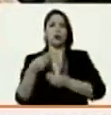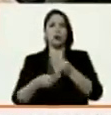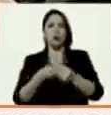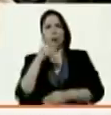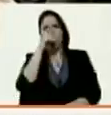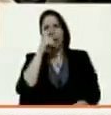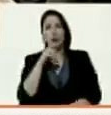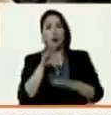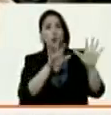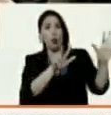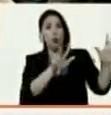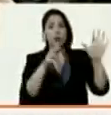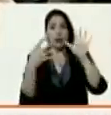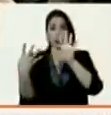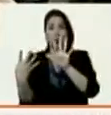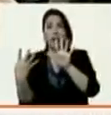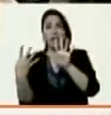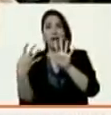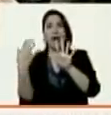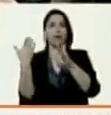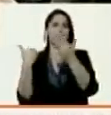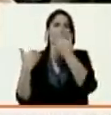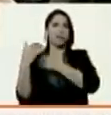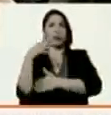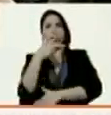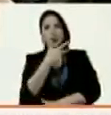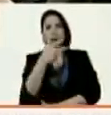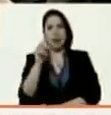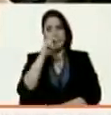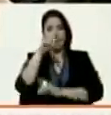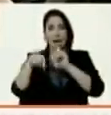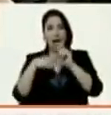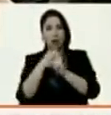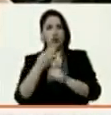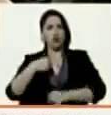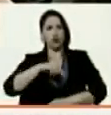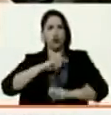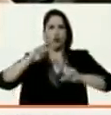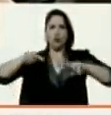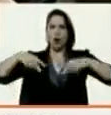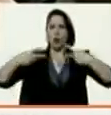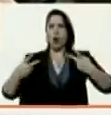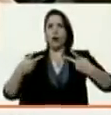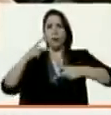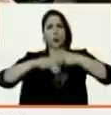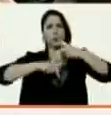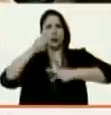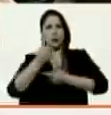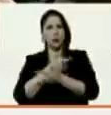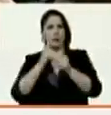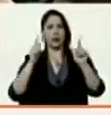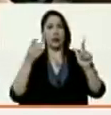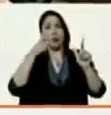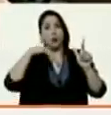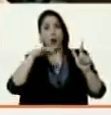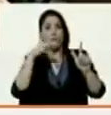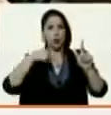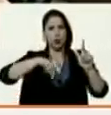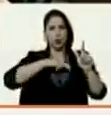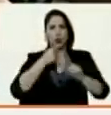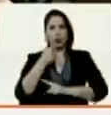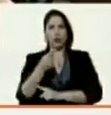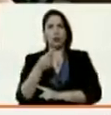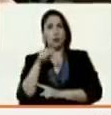hasta 30 años y somos vanguardia de un proceso liberador de los pueblos cuando nosotros decimos que es una brecha